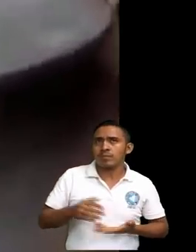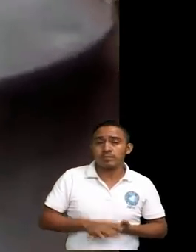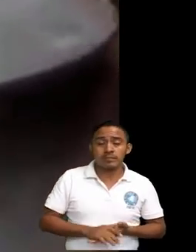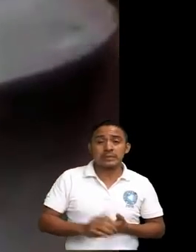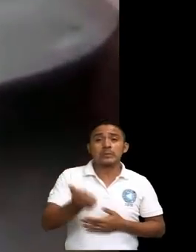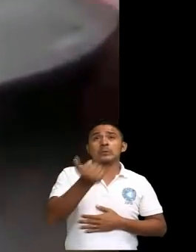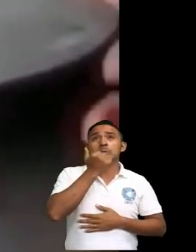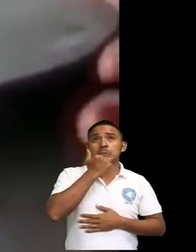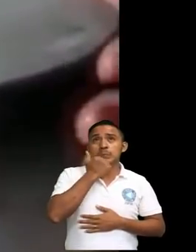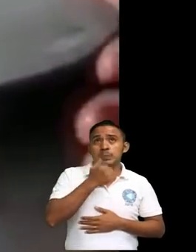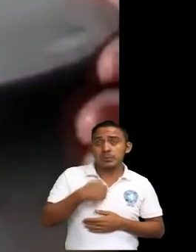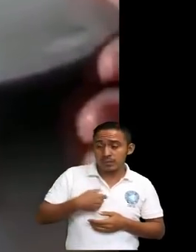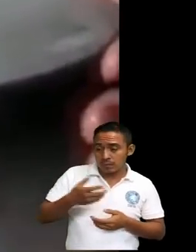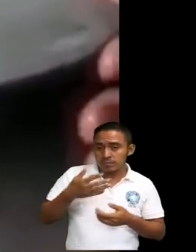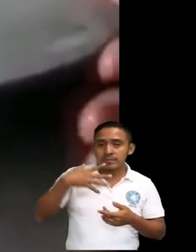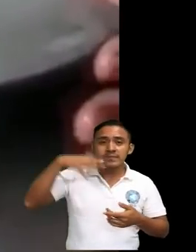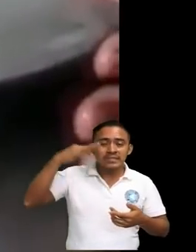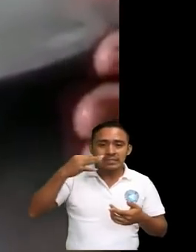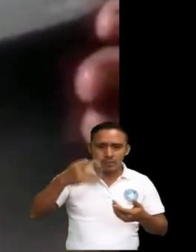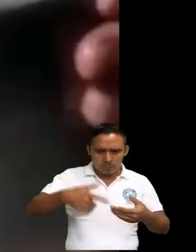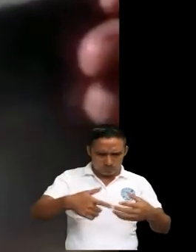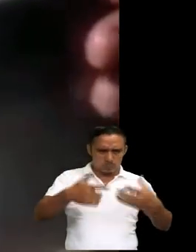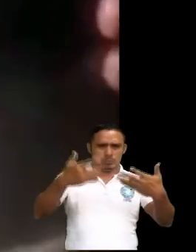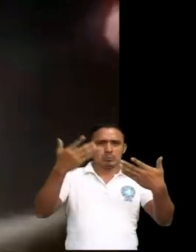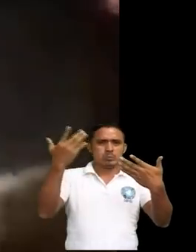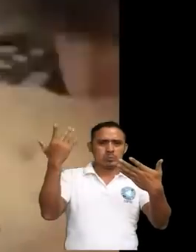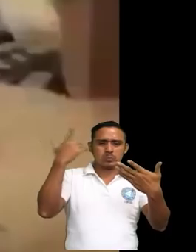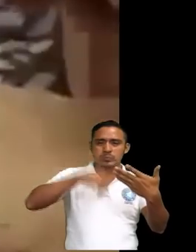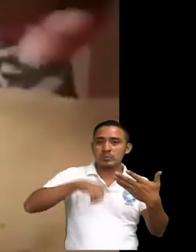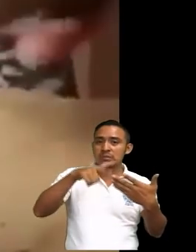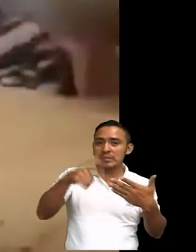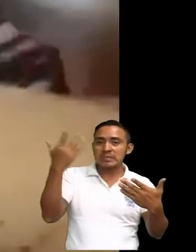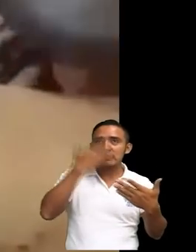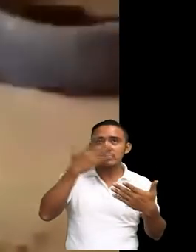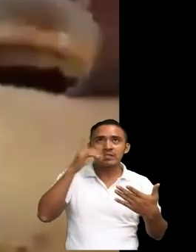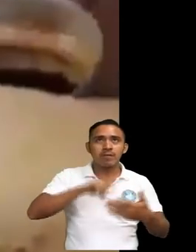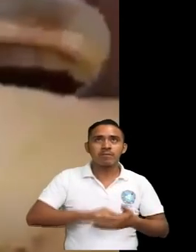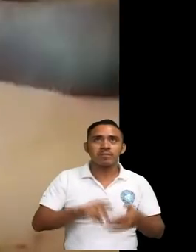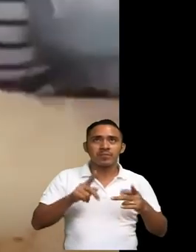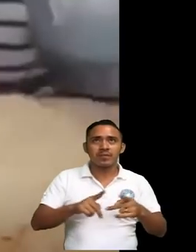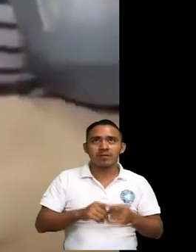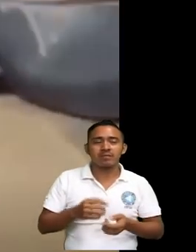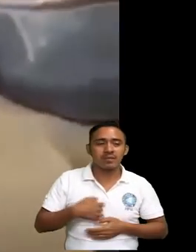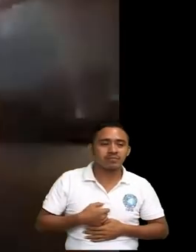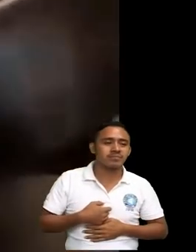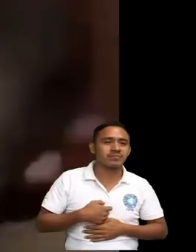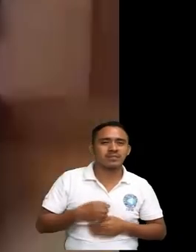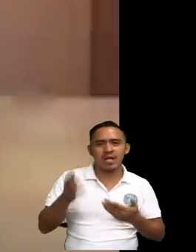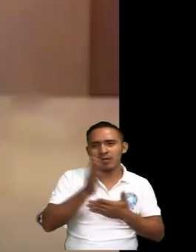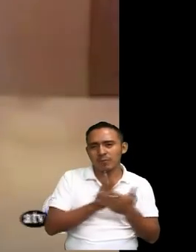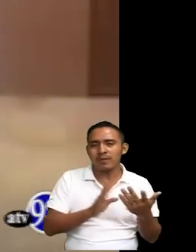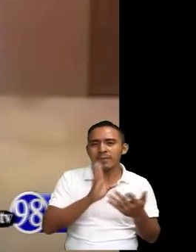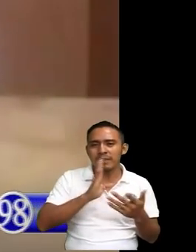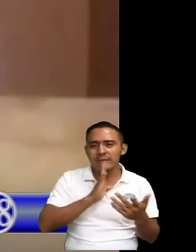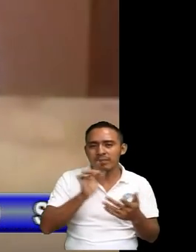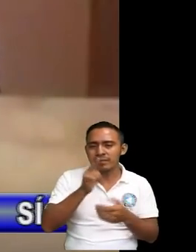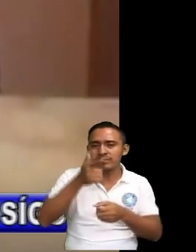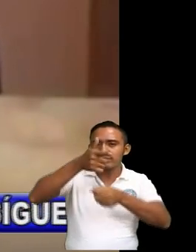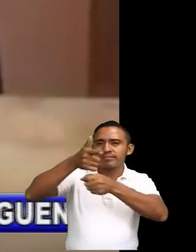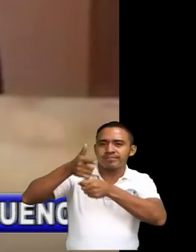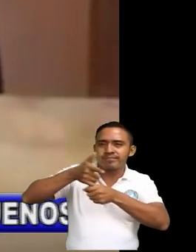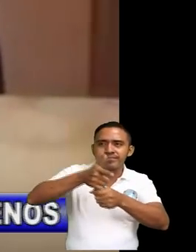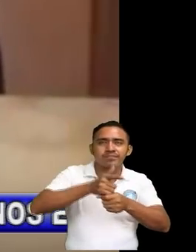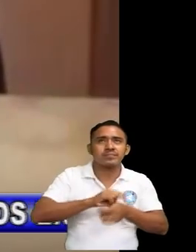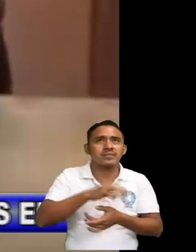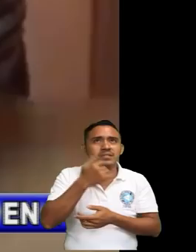error provocó que el delicioso postre saliera totalmente mal. Los usuarios no dudaron en dejar curiosos comentarios sobre el video.